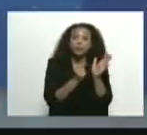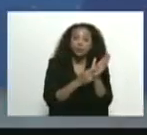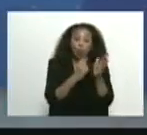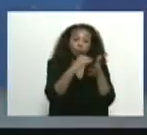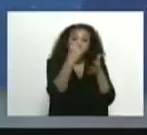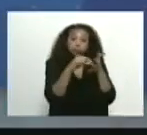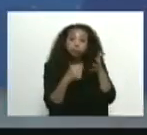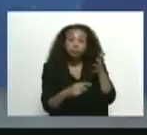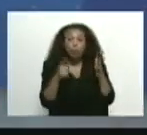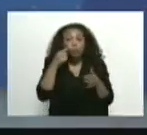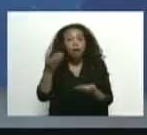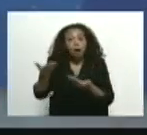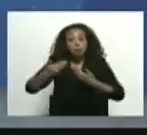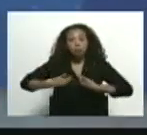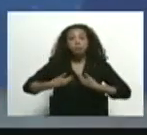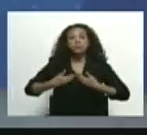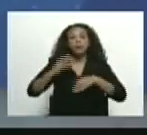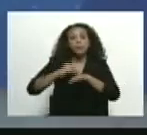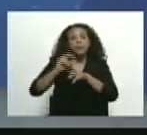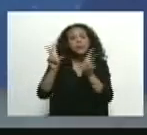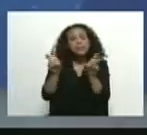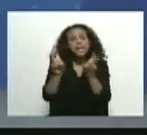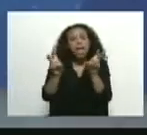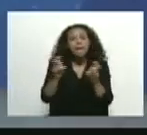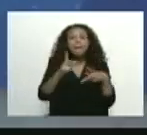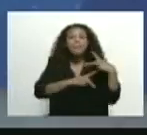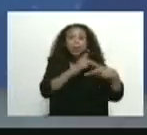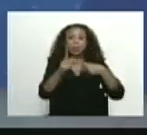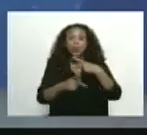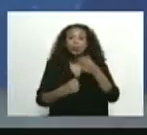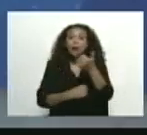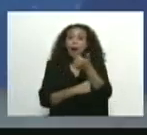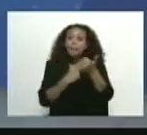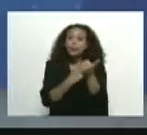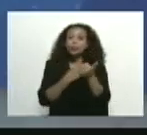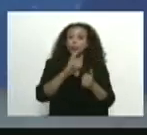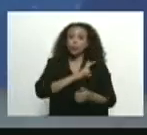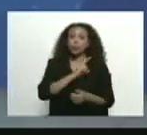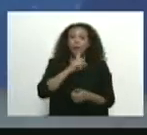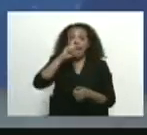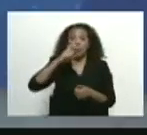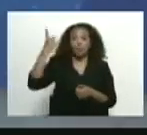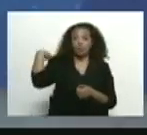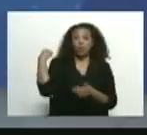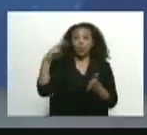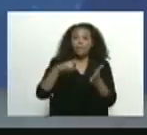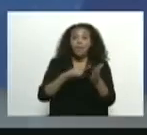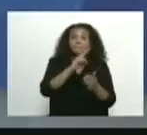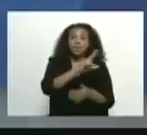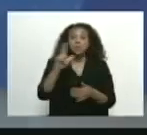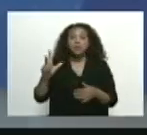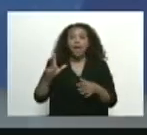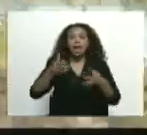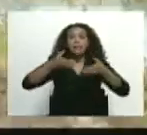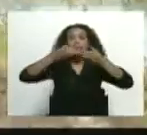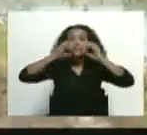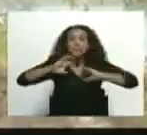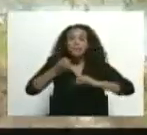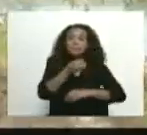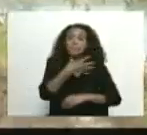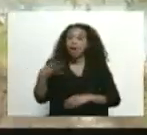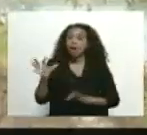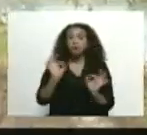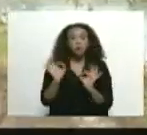ha anunciado sobre el tema de la producción sustentable. El año pasado, en el maíz blanco, no se importó maíz